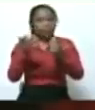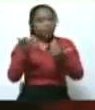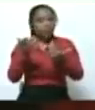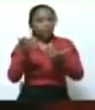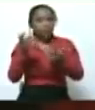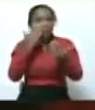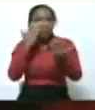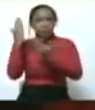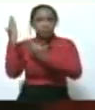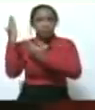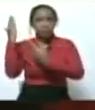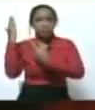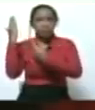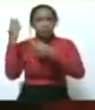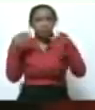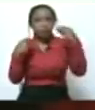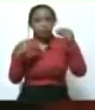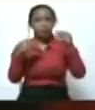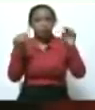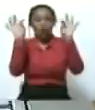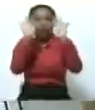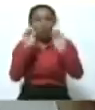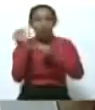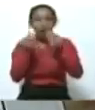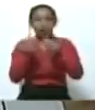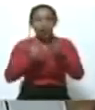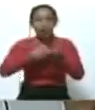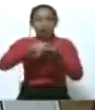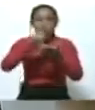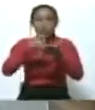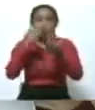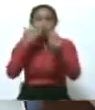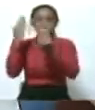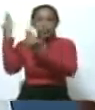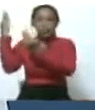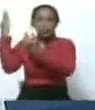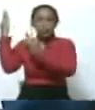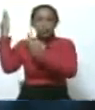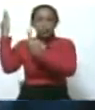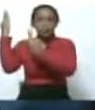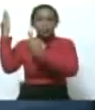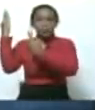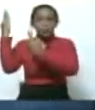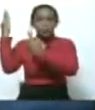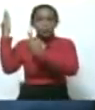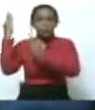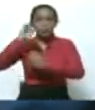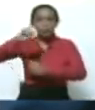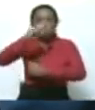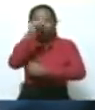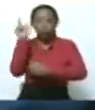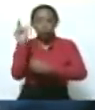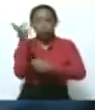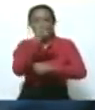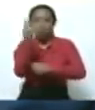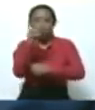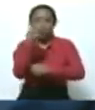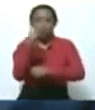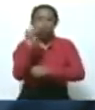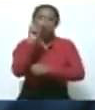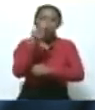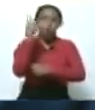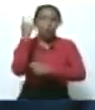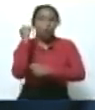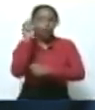¿verdad? Este sería el formato de papeleta, tanto para el PSUV como para la JPSUV. Dos mujeres y dos